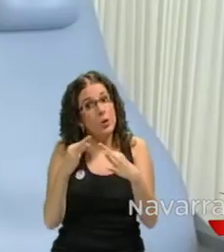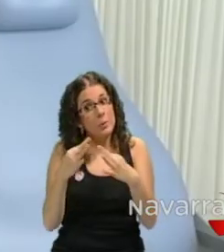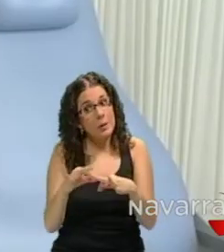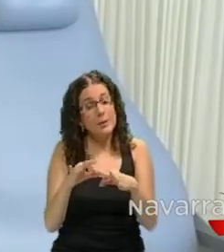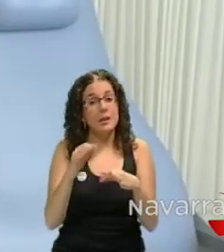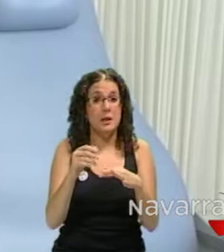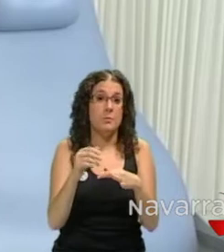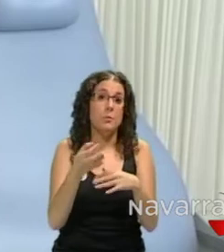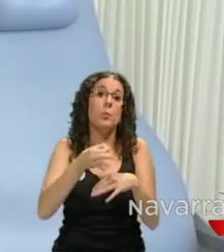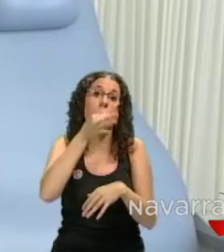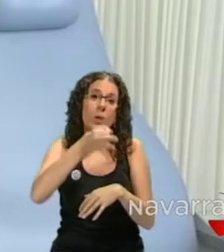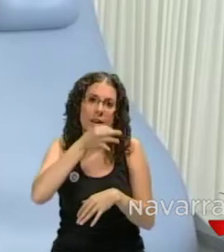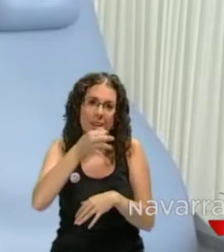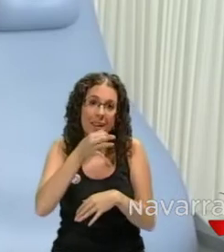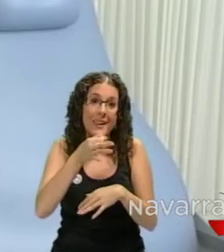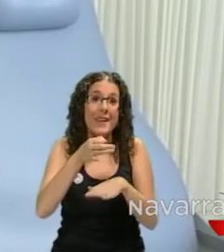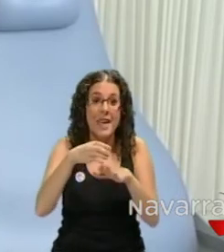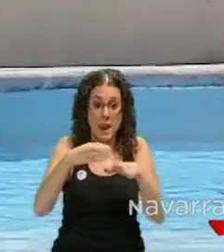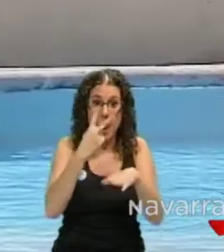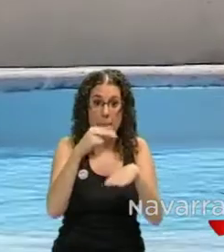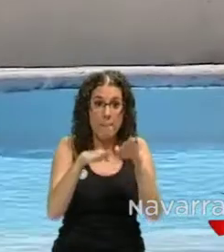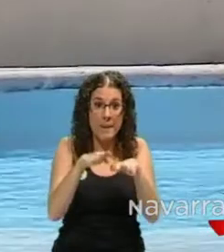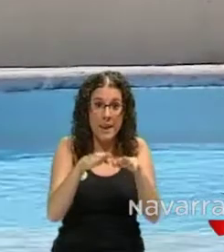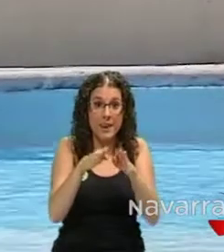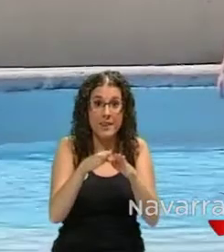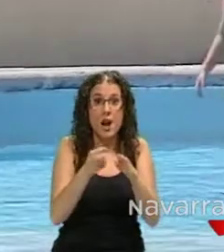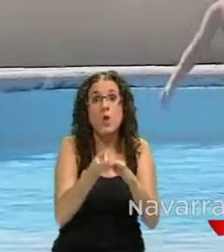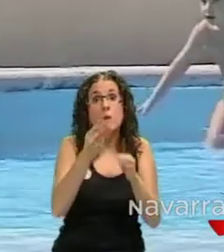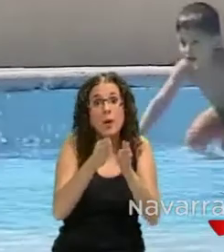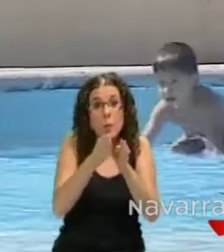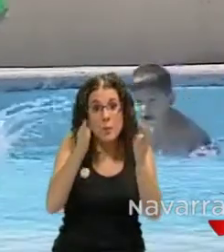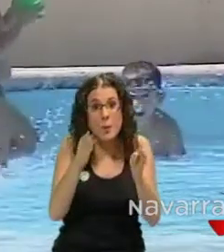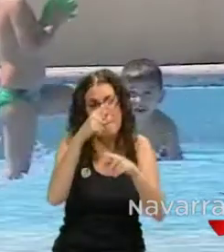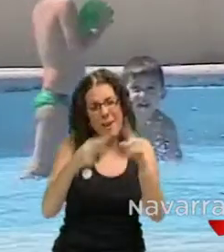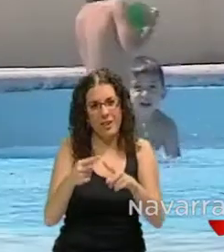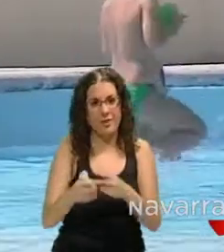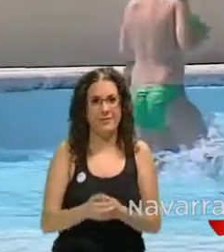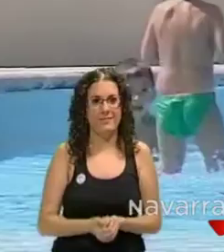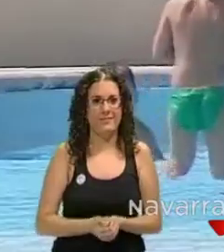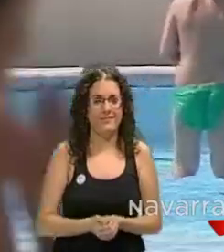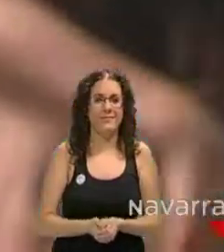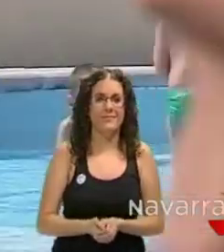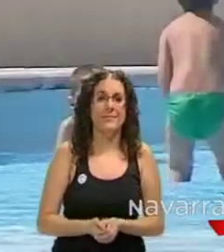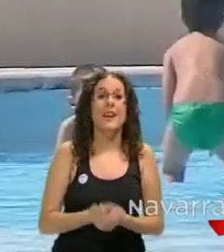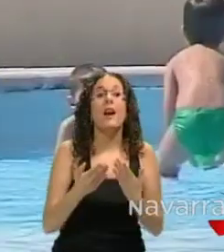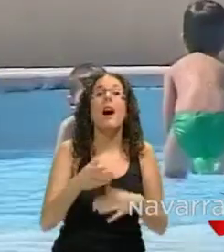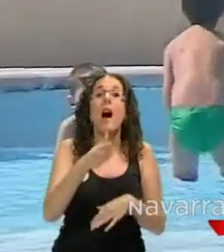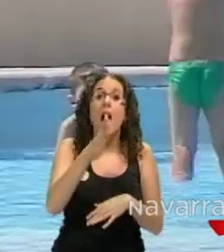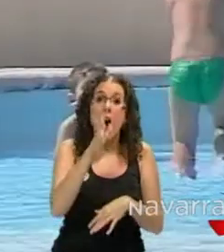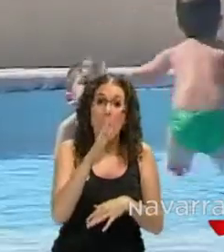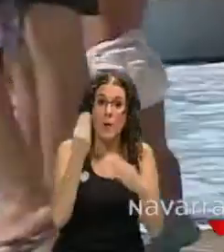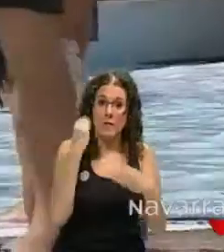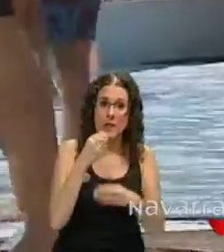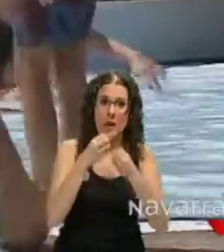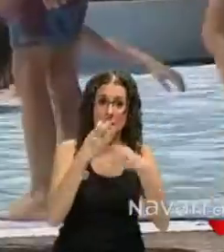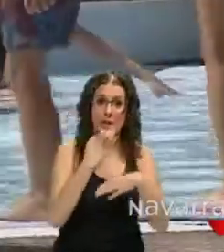tarde, sobre todo cuanto más calor más se dilata. El agua fría es una buena solución cuando tenemos los pies hinchados. Dicen los expertos